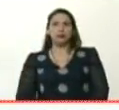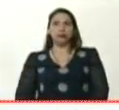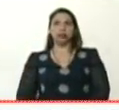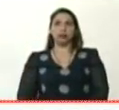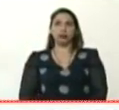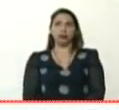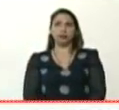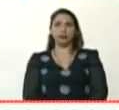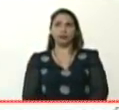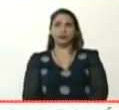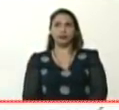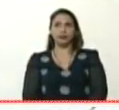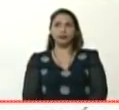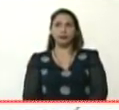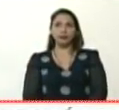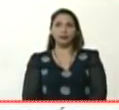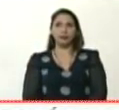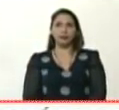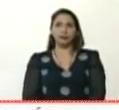Y no es para llevarlos al altar.